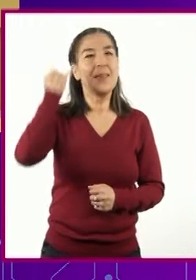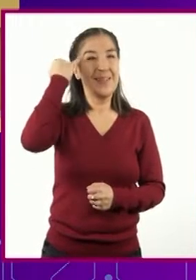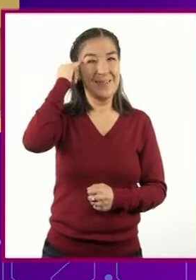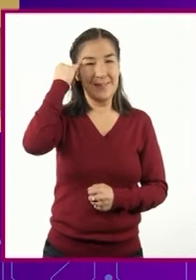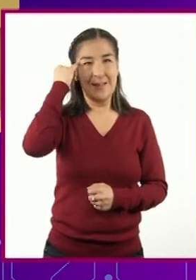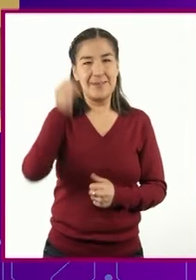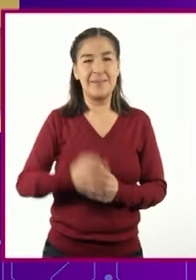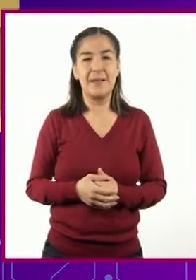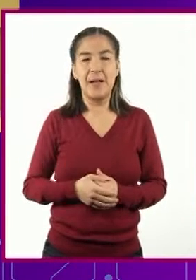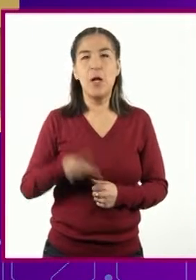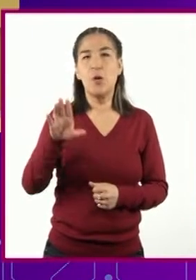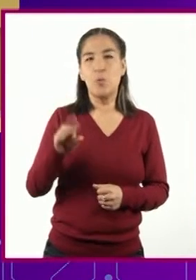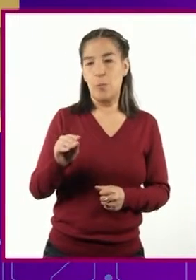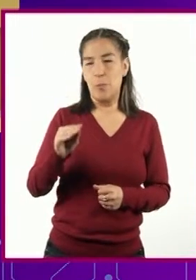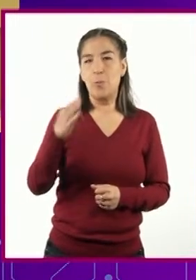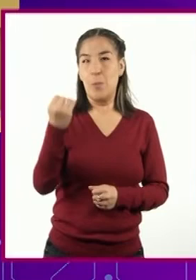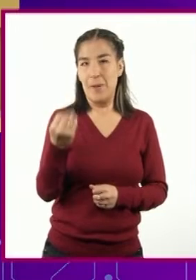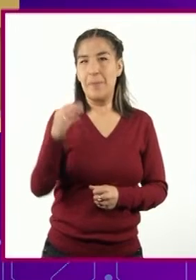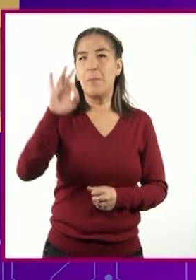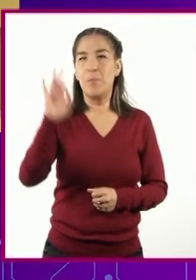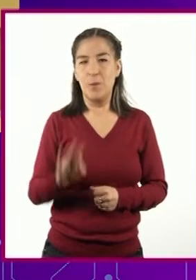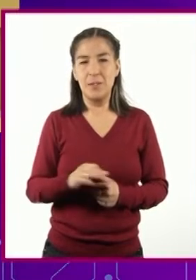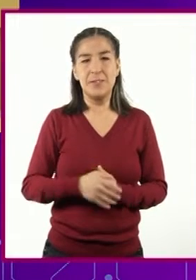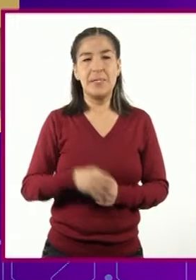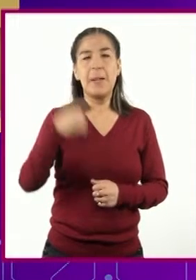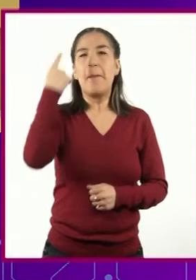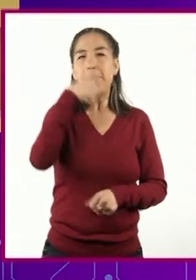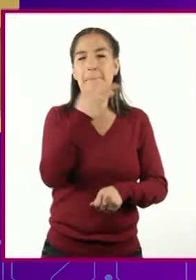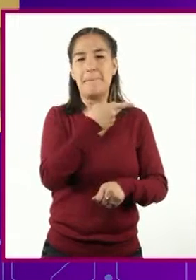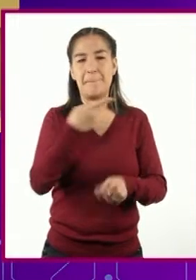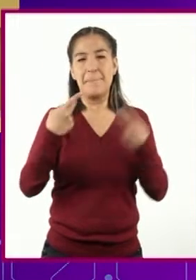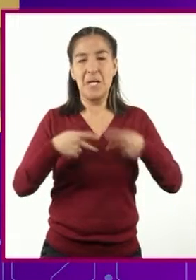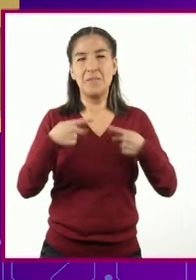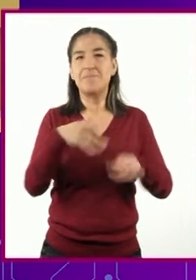indígenas, 9%, blancos,